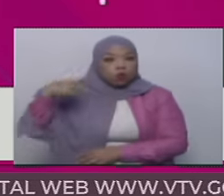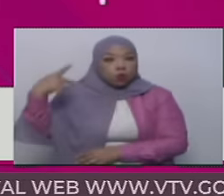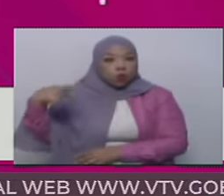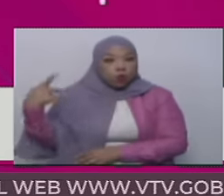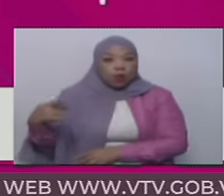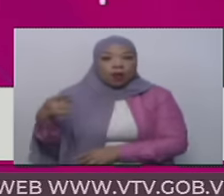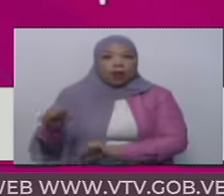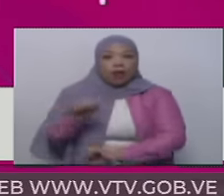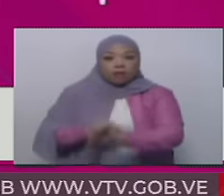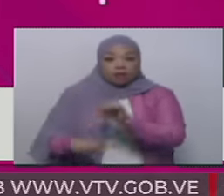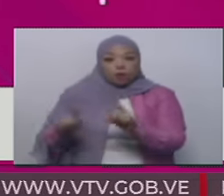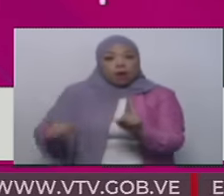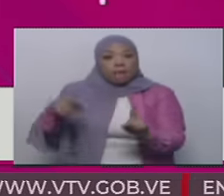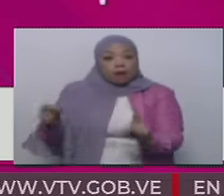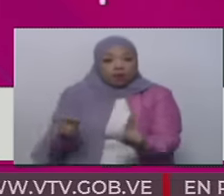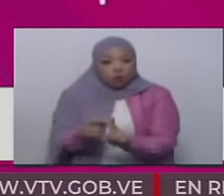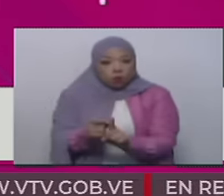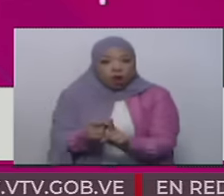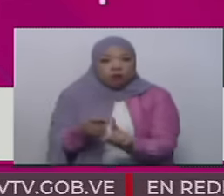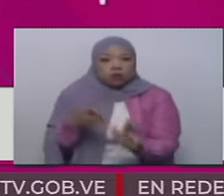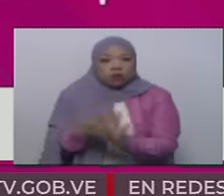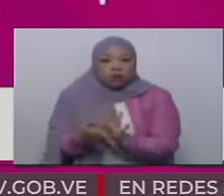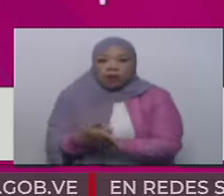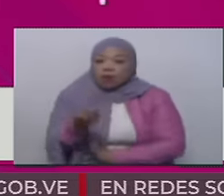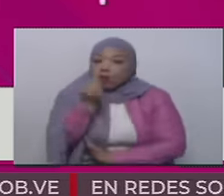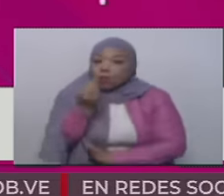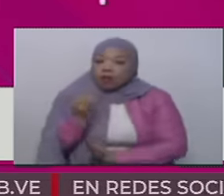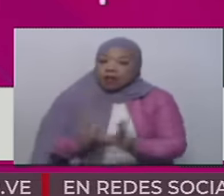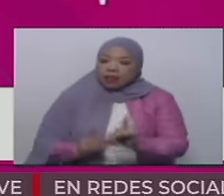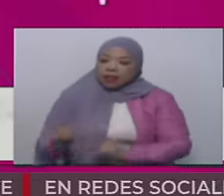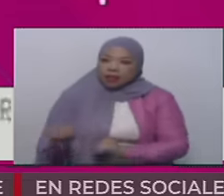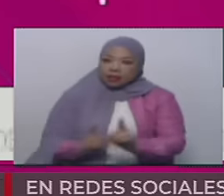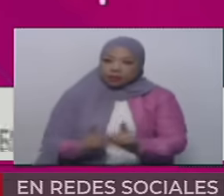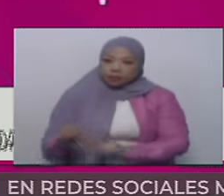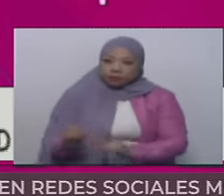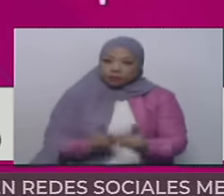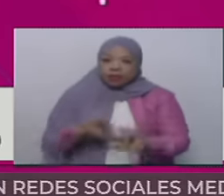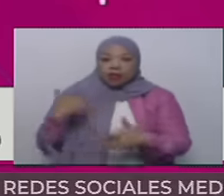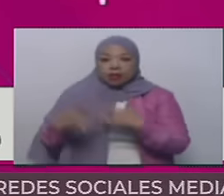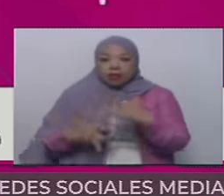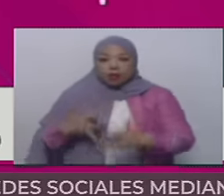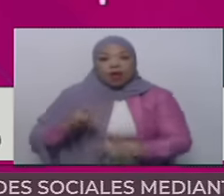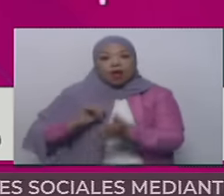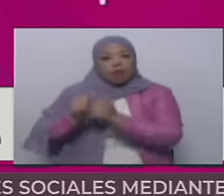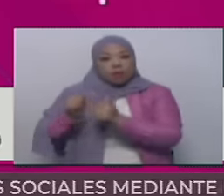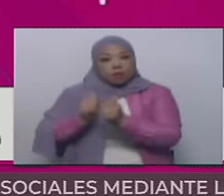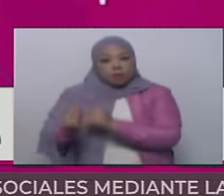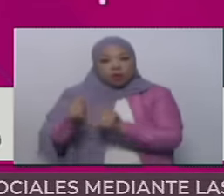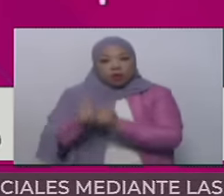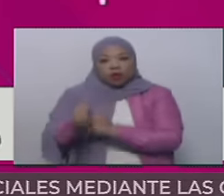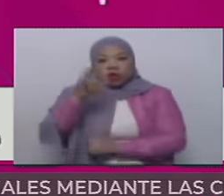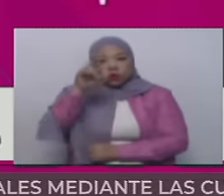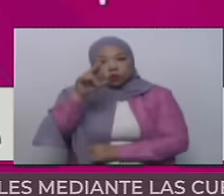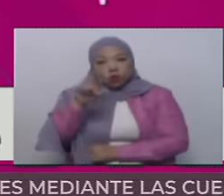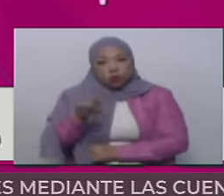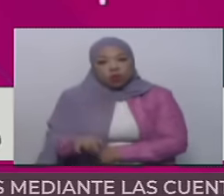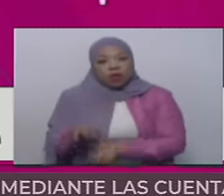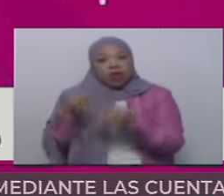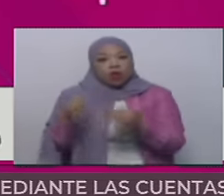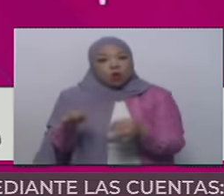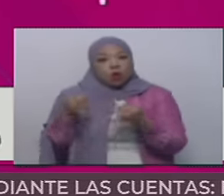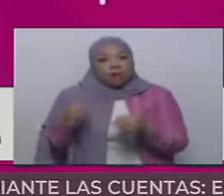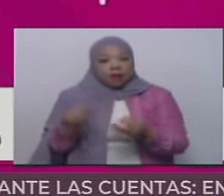de vista espiritual, desde el punto de vista nutricional y desde el punto de vista inclusive de las actividades físicas que debe incorporar a su rutina